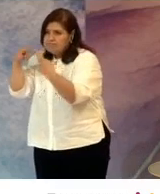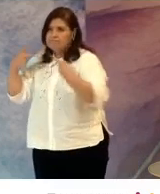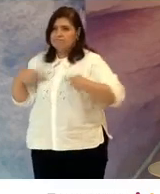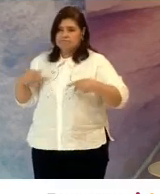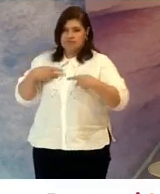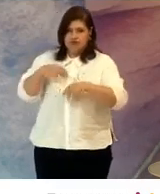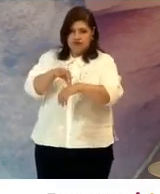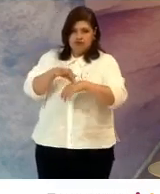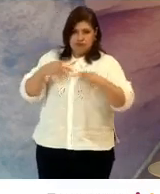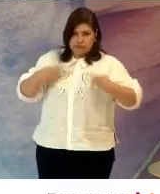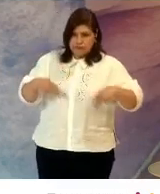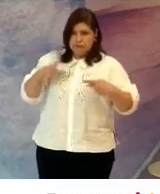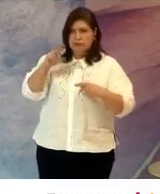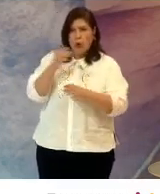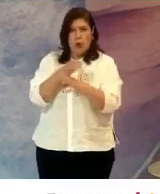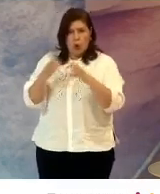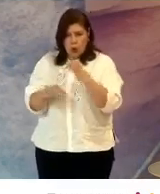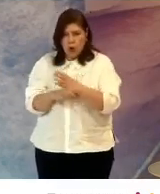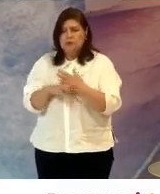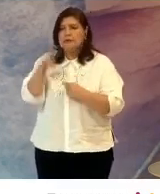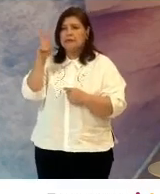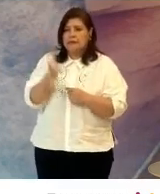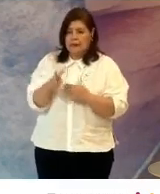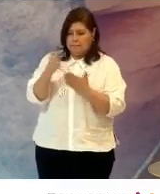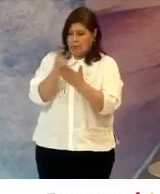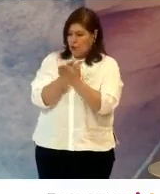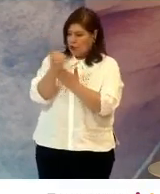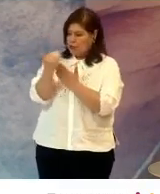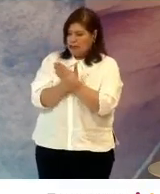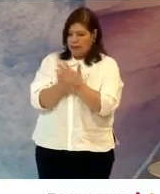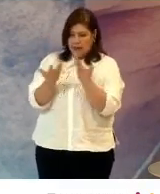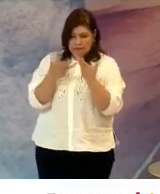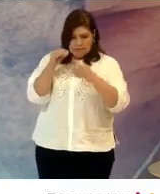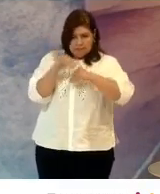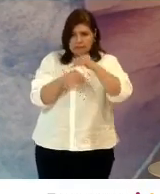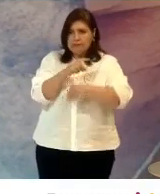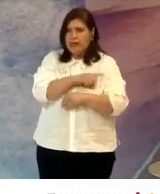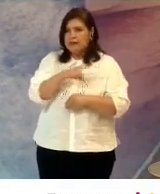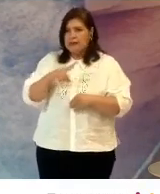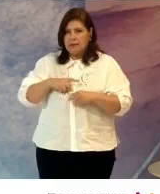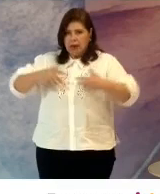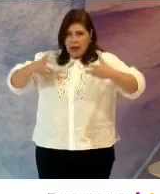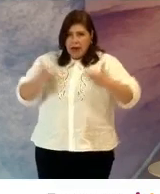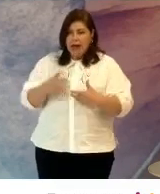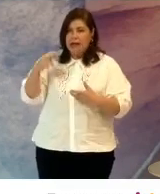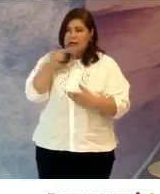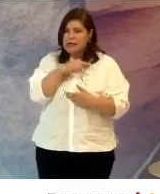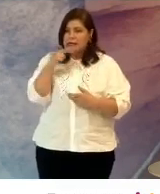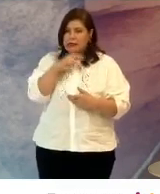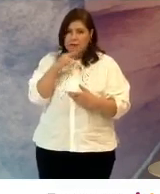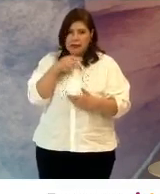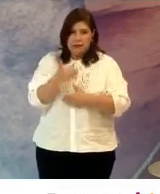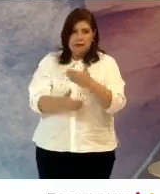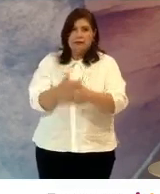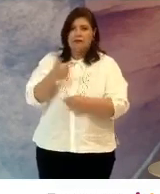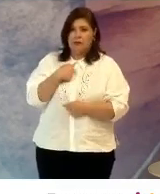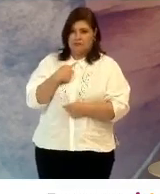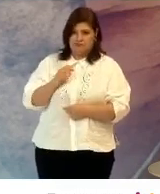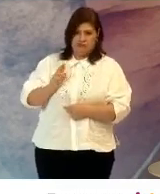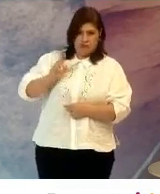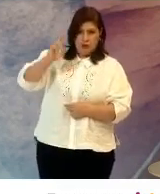lugar de estar en la tarea y en los proyectos que el mundo nos está pidiendo estar haciendo, y con esta rapidez en la que vamos, en las cuales yo me